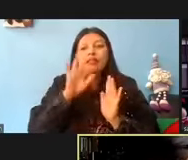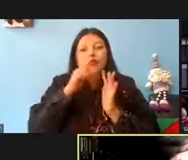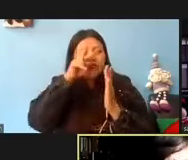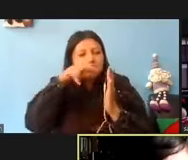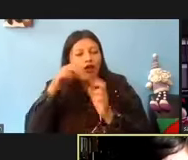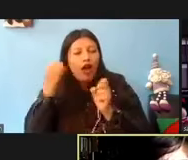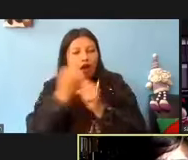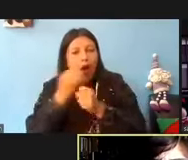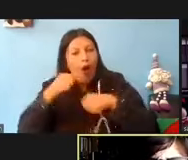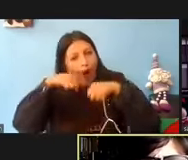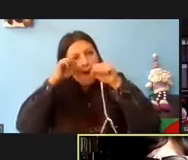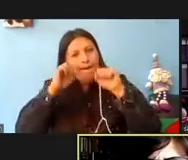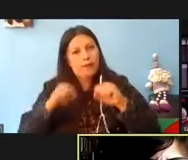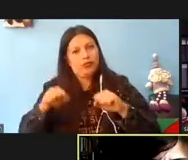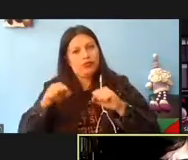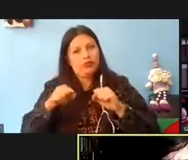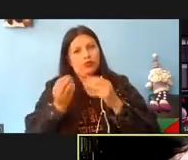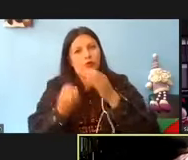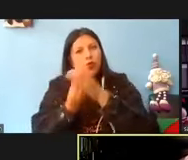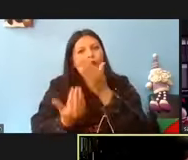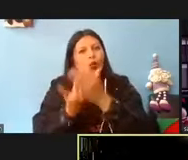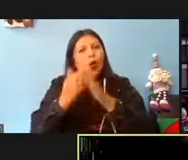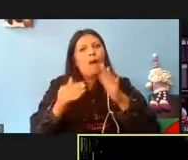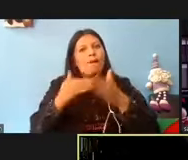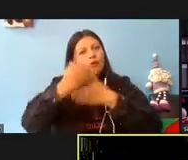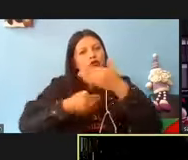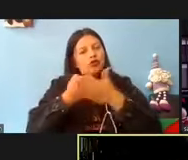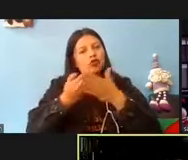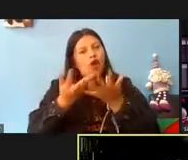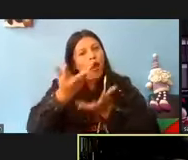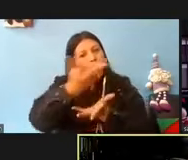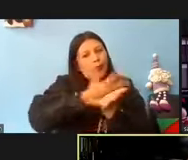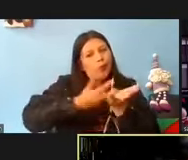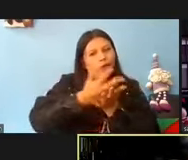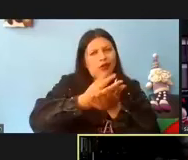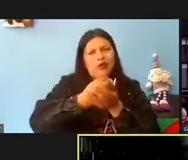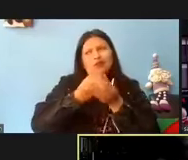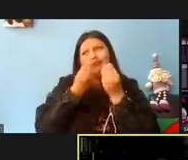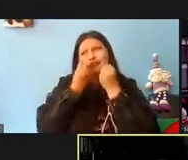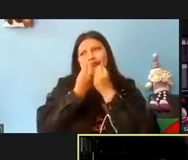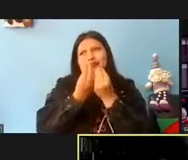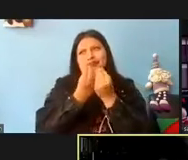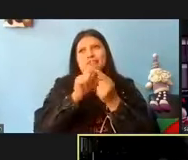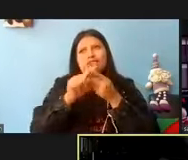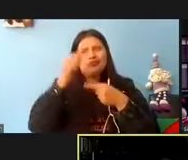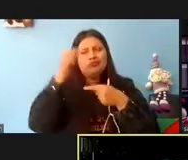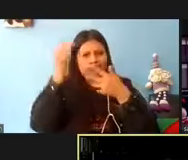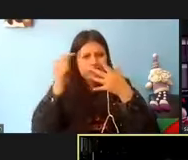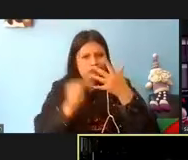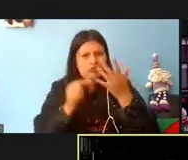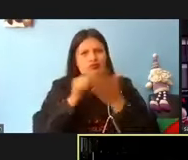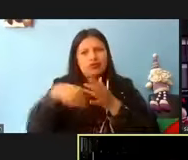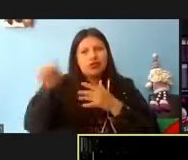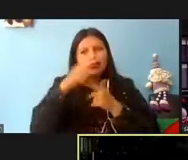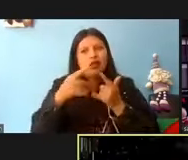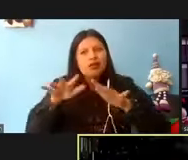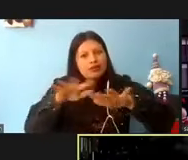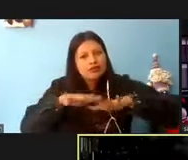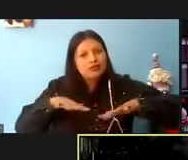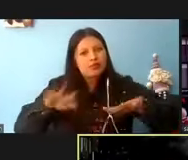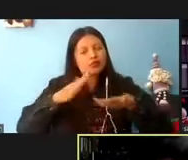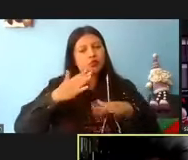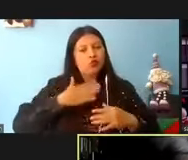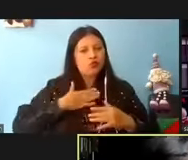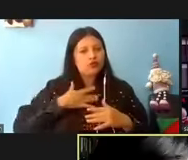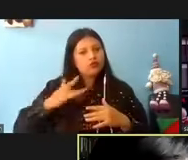trabajos y poder generar procesos de socialización. Yo creo que hay múltiples voces que están esperando esos espacios, y a mí me